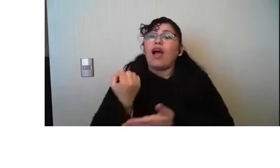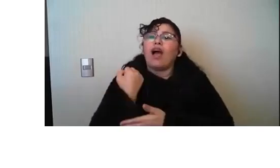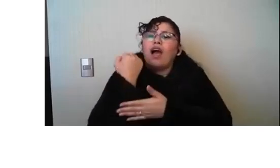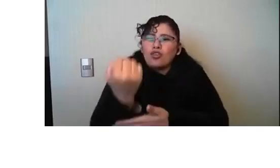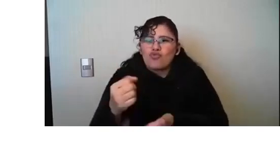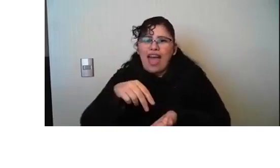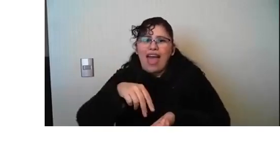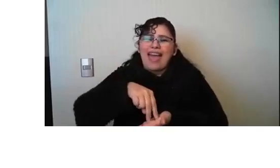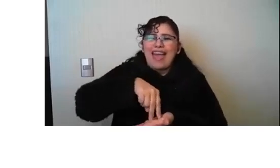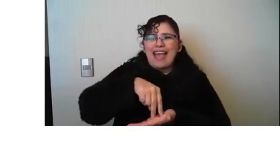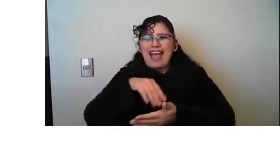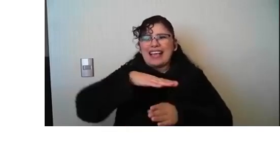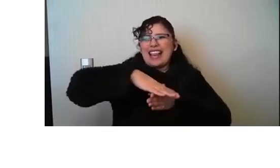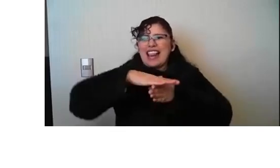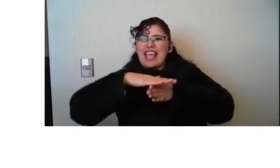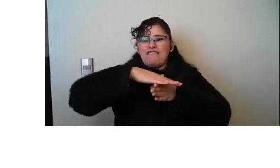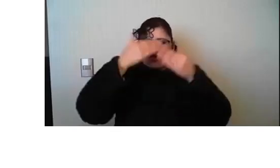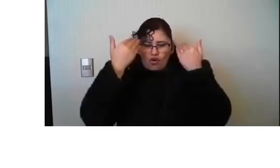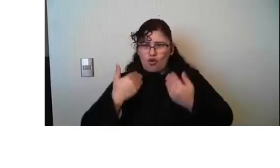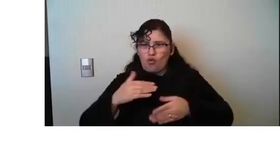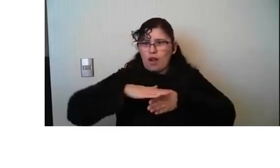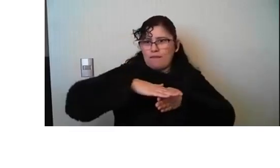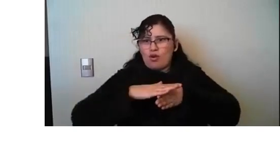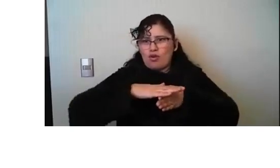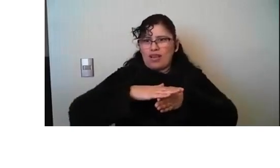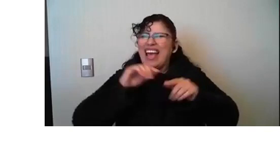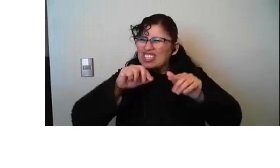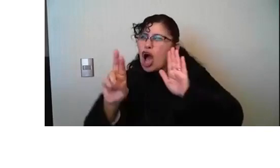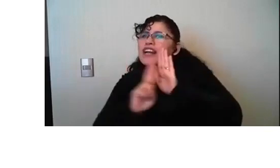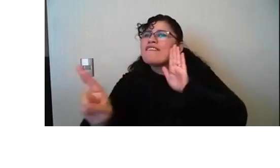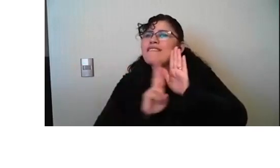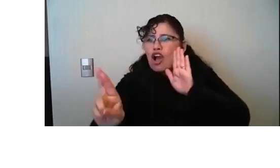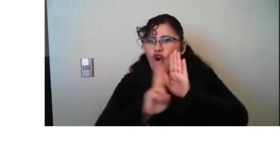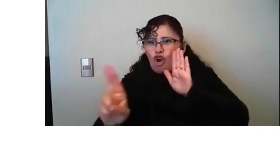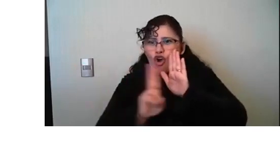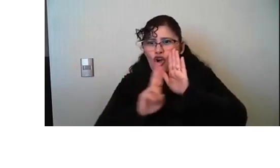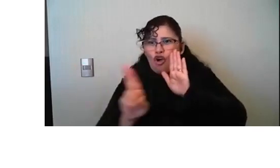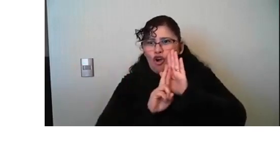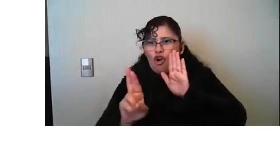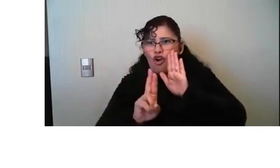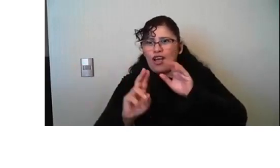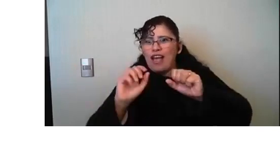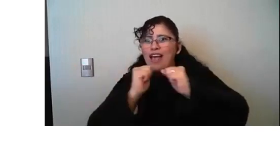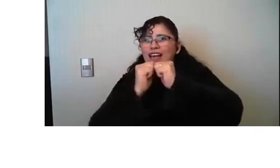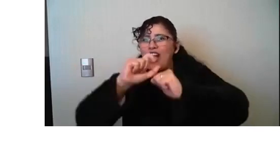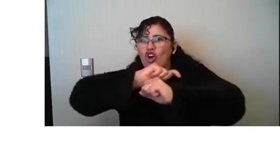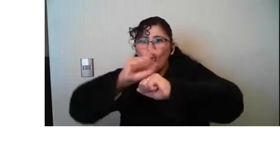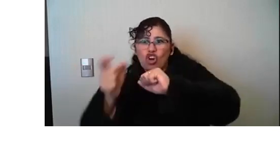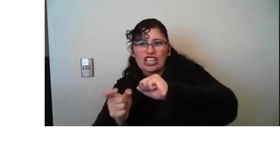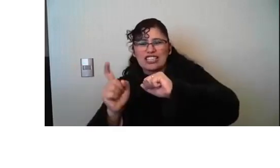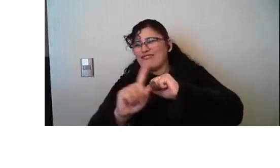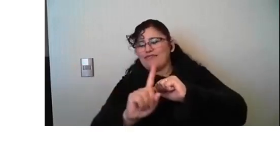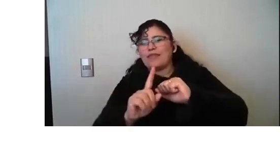equilibrio. Estos son reflejos. No participa en este caso la corteza cerebral. Es inconsciente.